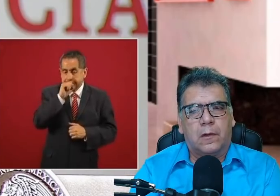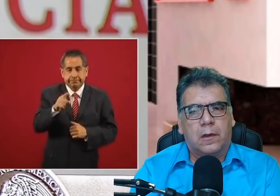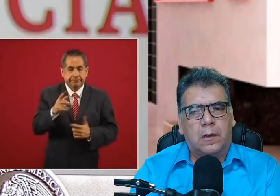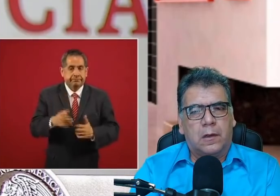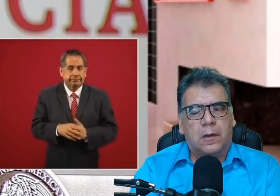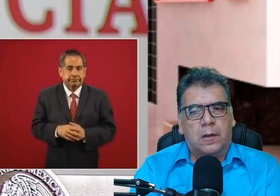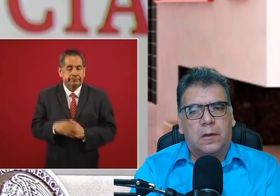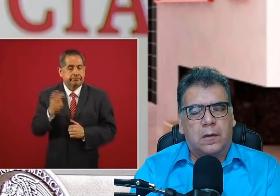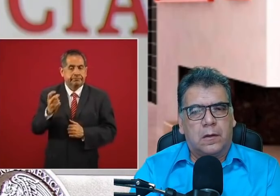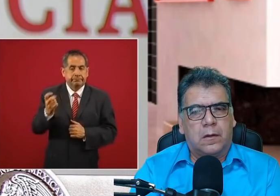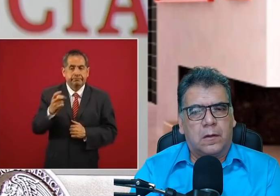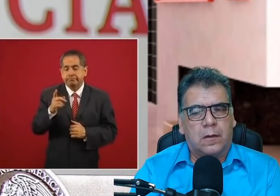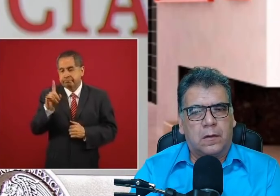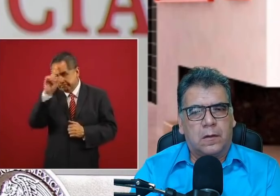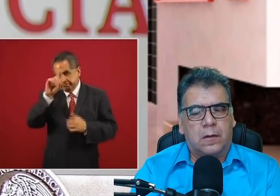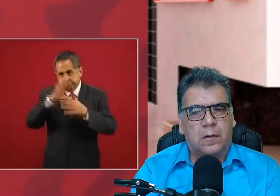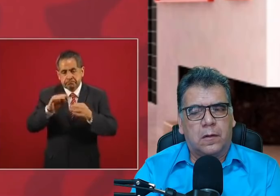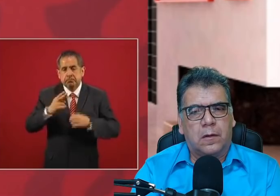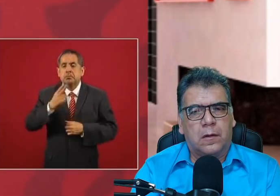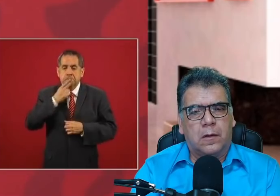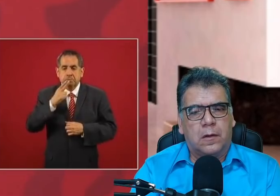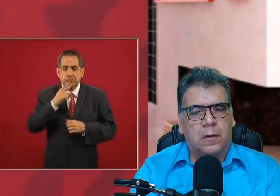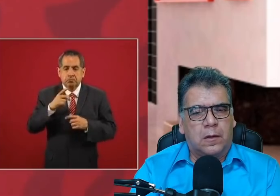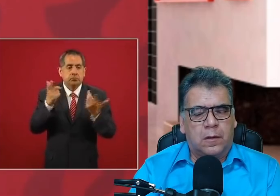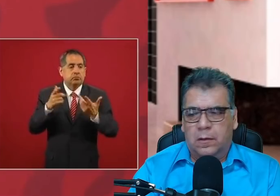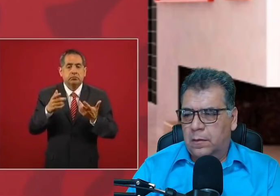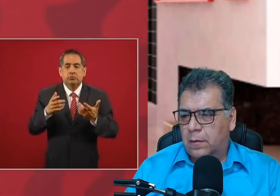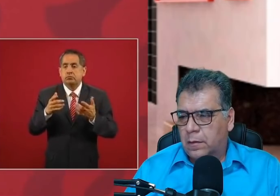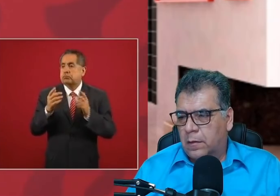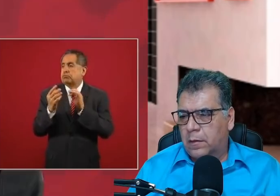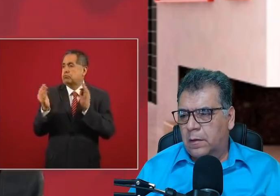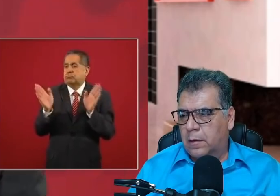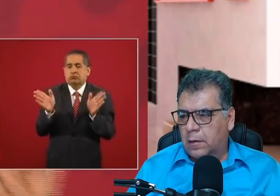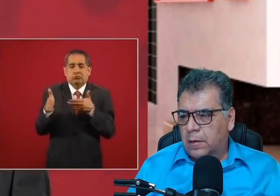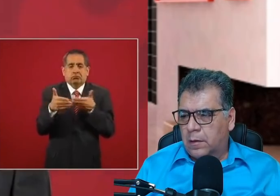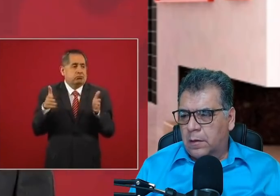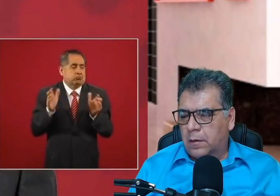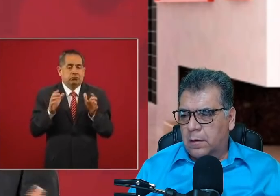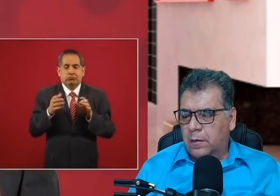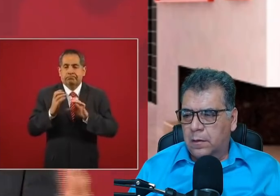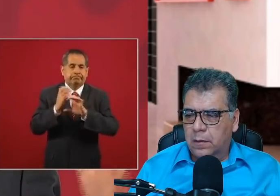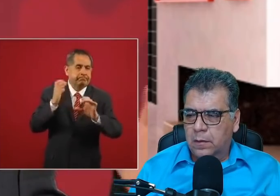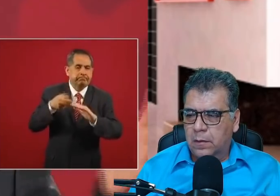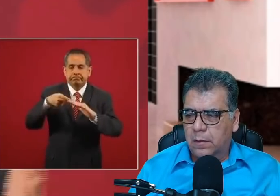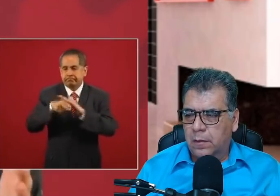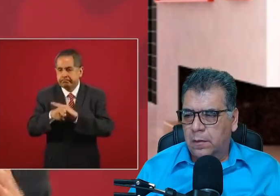Y por eso la recomendación es usarlo en los espacios cerrados donde no puedo hacer eso, el transporte